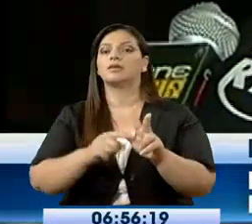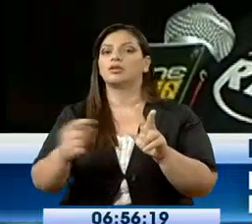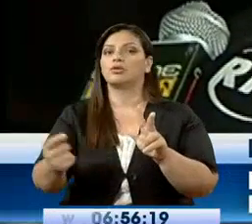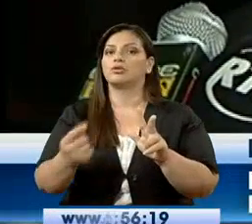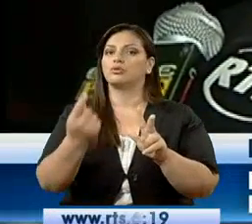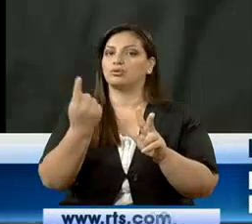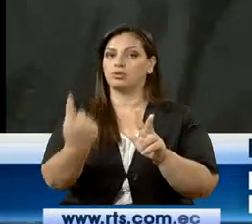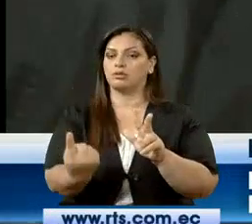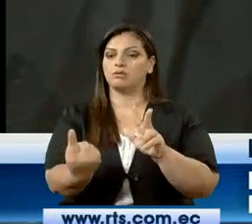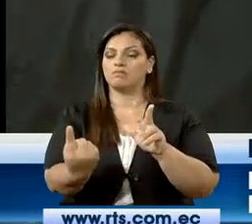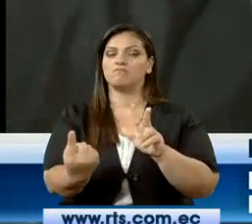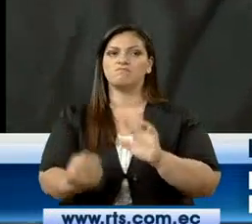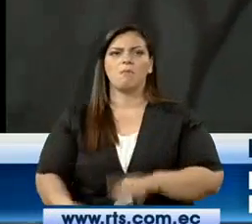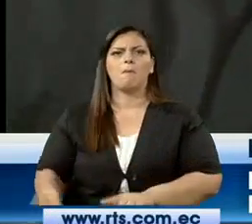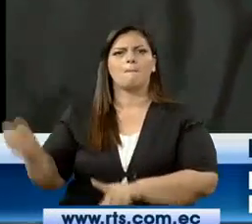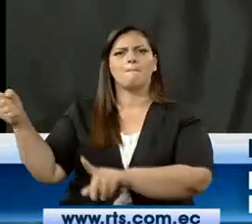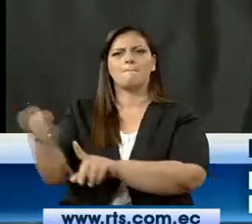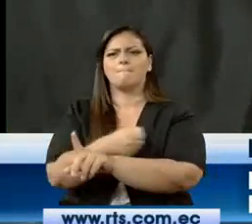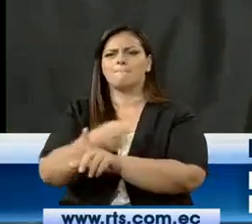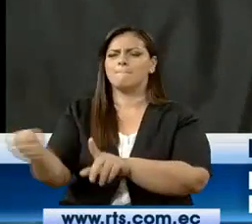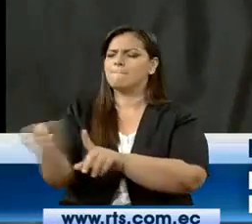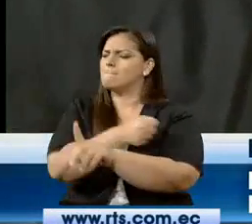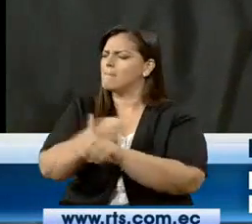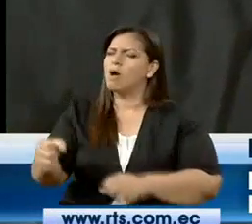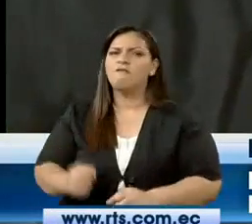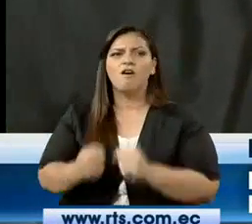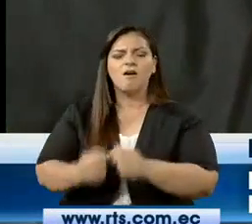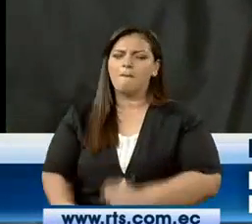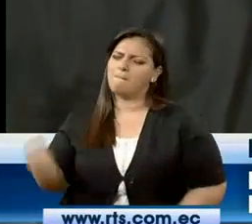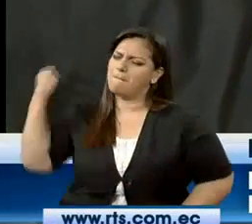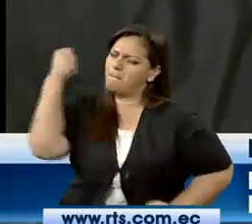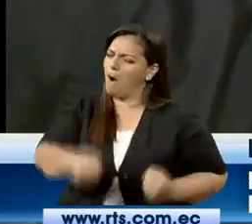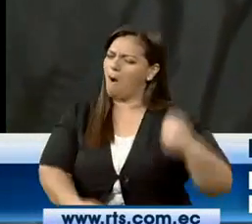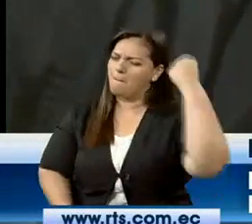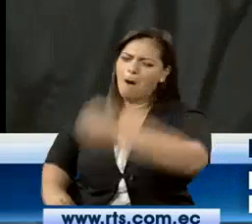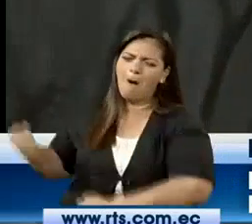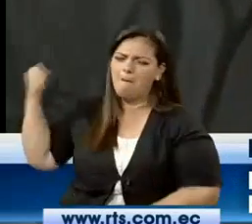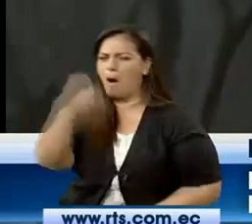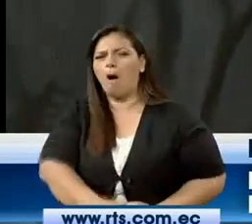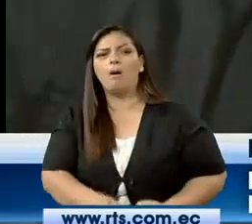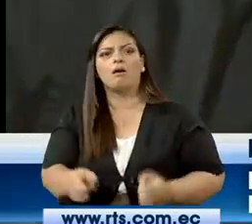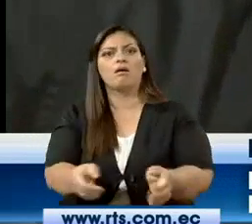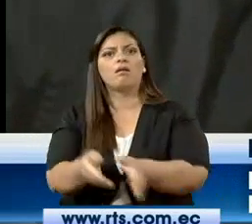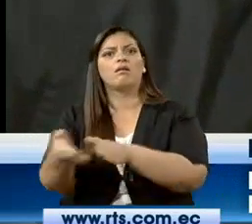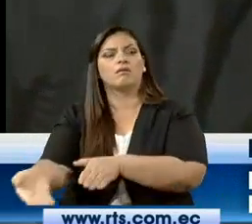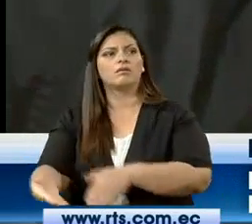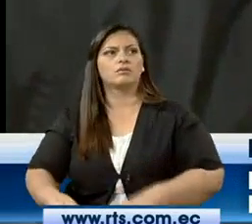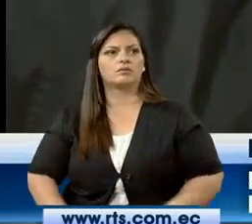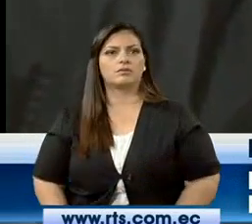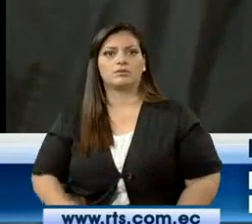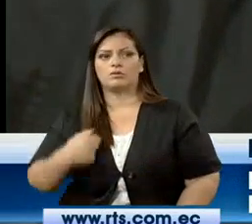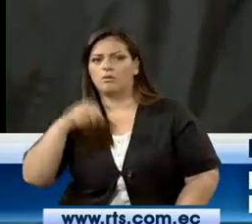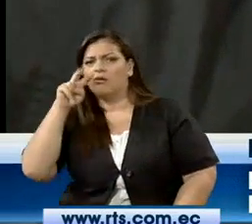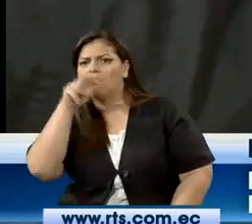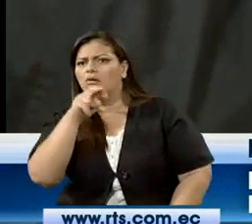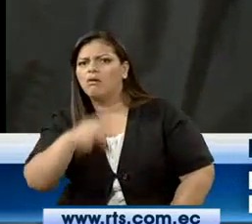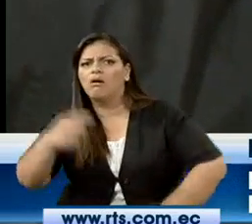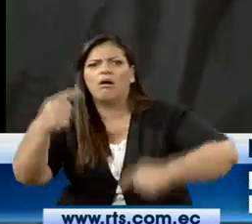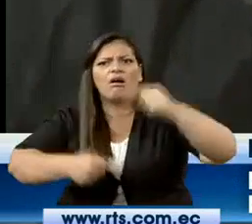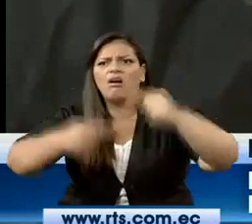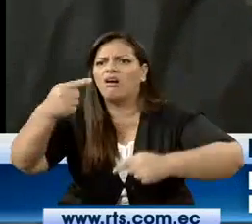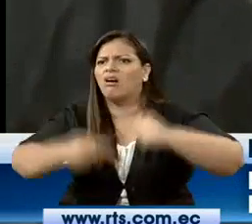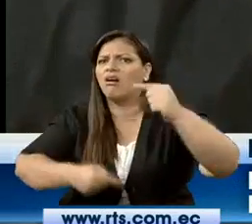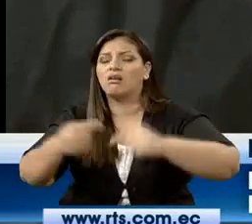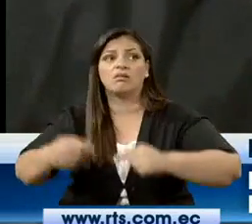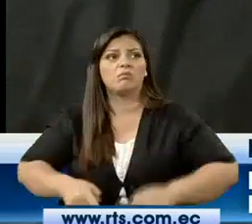golpes, ha fallecido. Se estaban peleando nada más, bro, eso es lo único que alcancé a ver. Luego. Y luego el corre, todo el mundo salió corriendo y nada más.